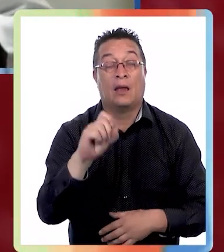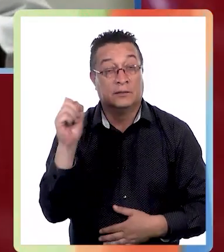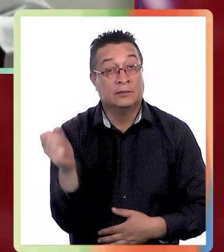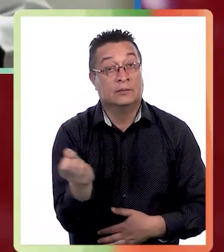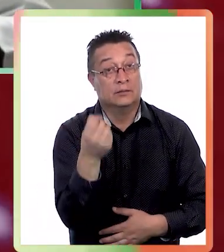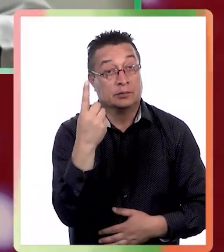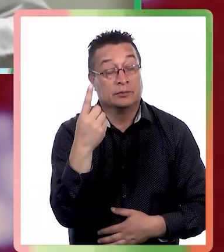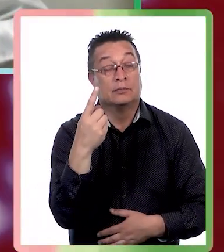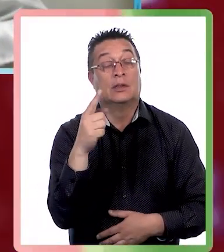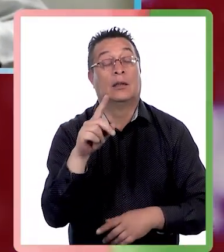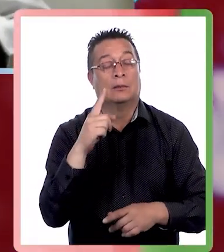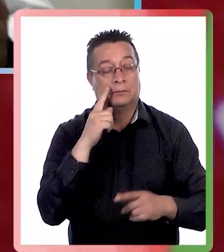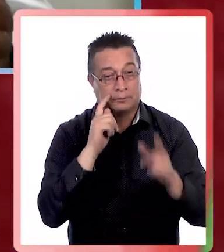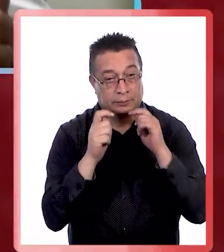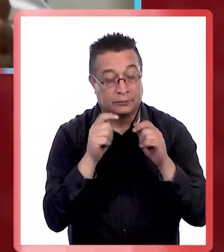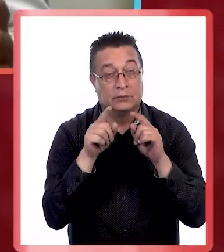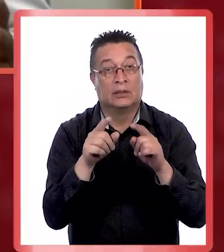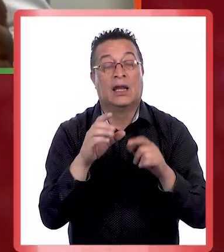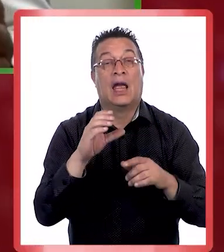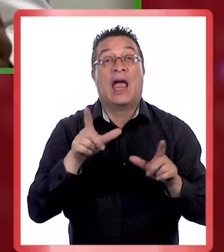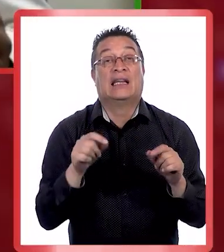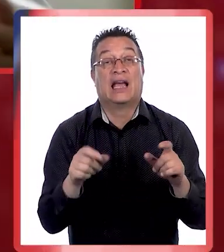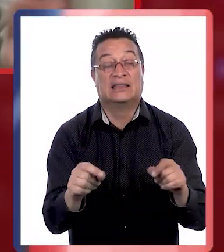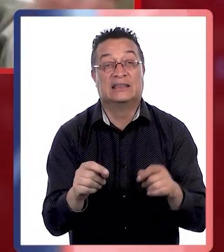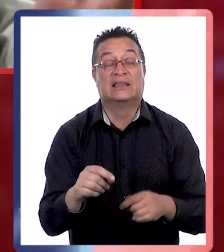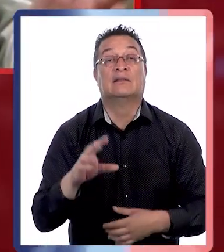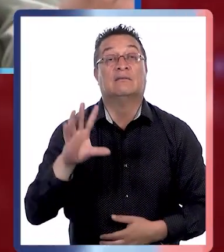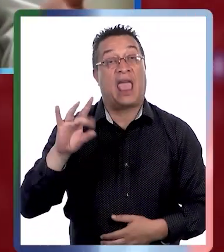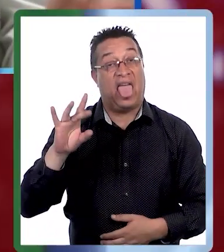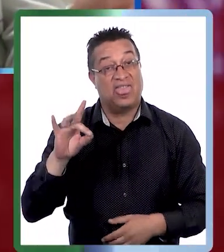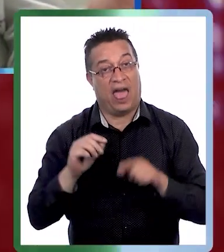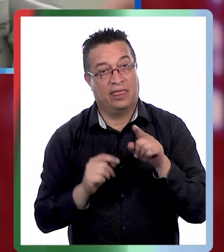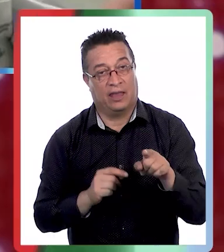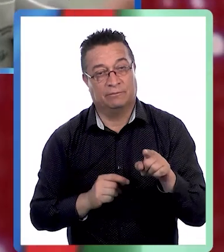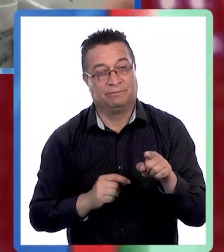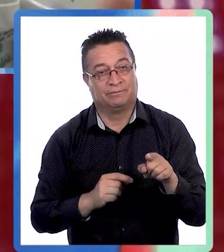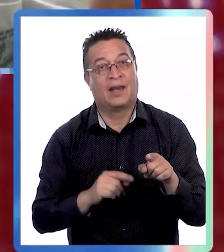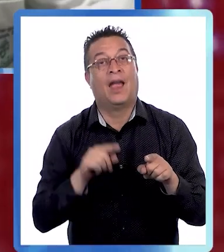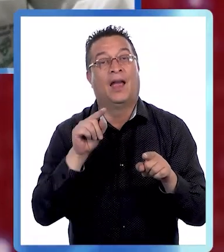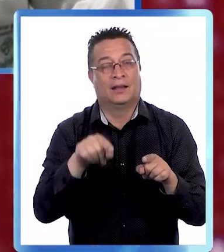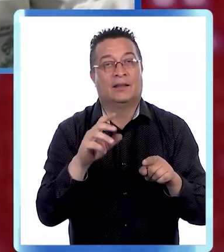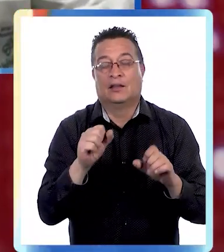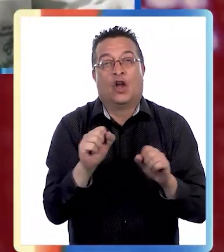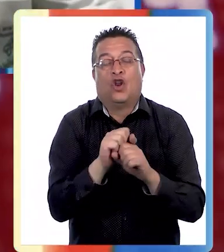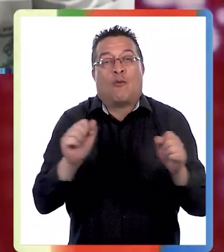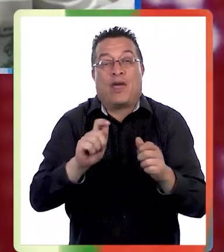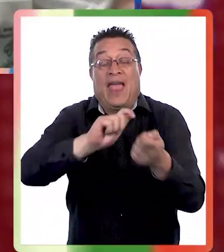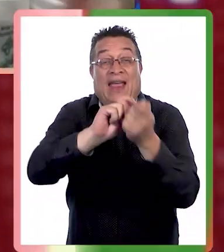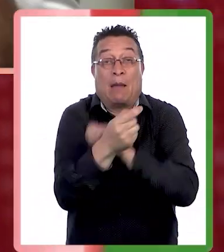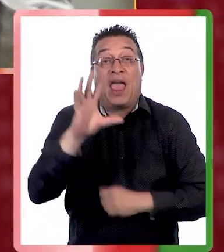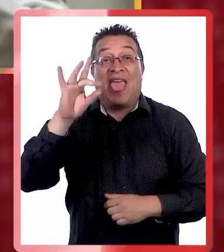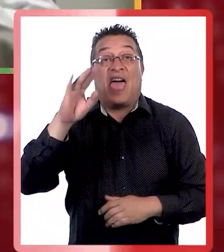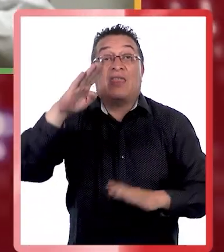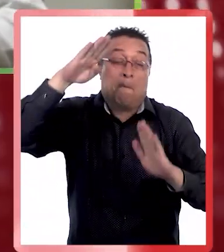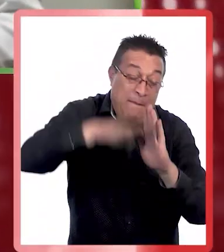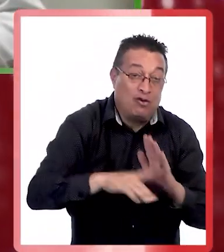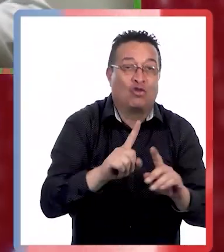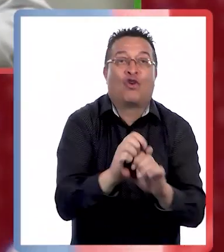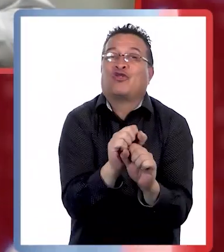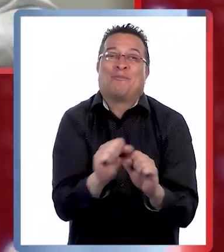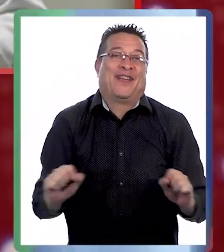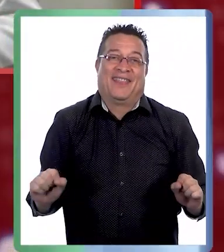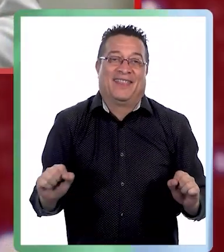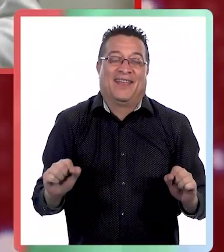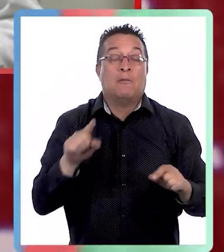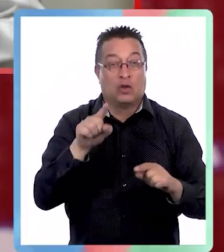de riesgo para cáncer es la edad. Lo que pasa es que es un factor de riesgo no modificable, yo no puedo cambiar mi edad, pero es el factor